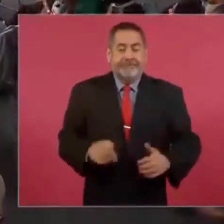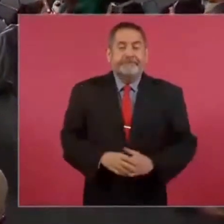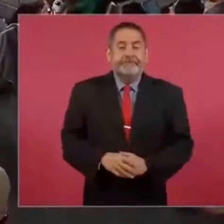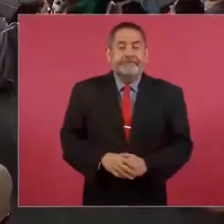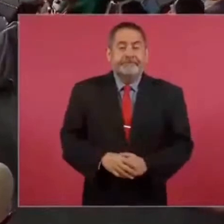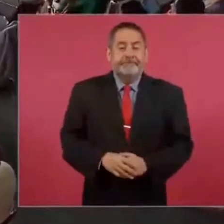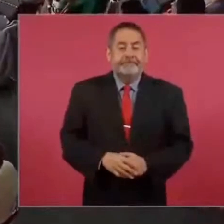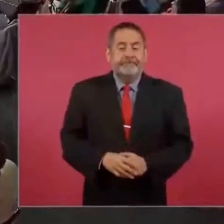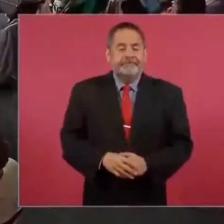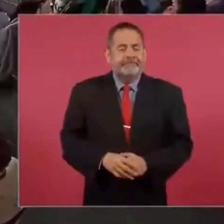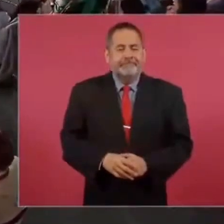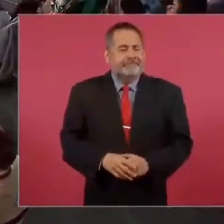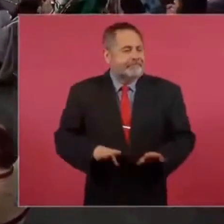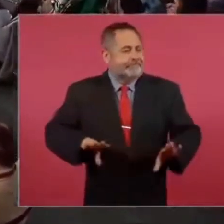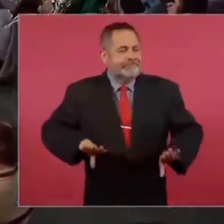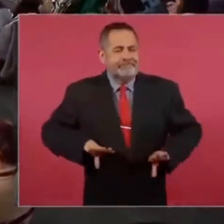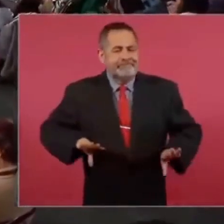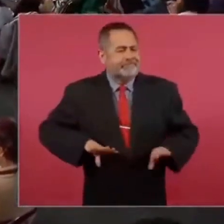es una actitud